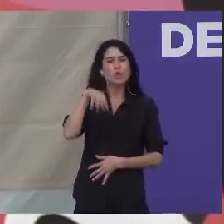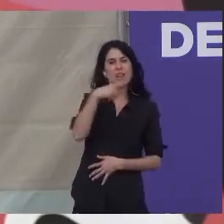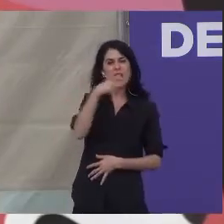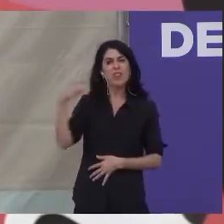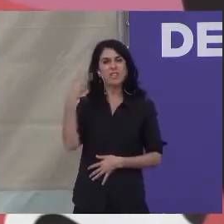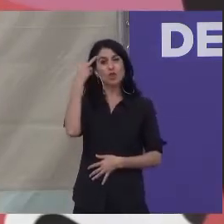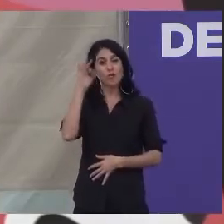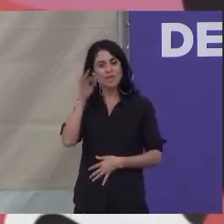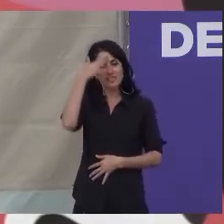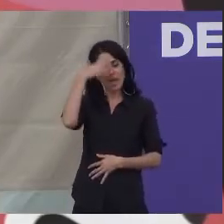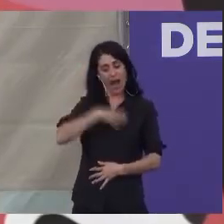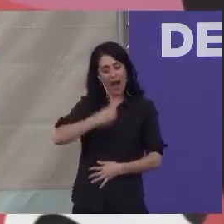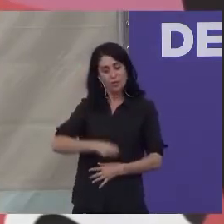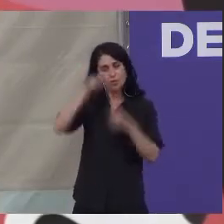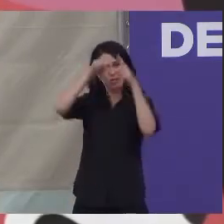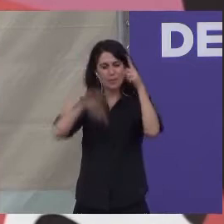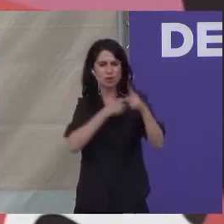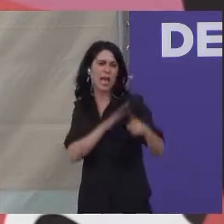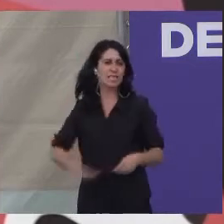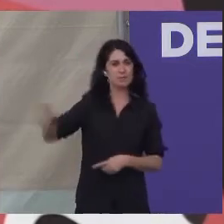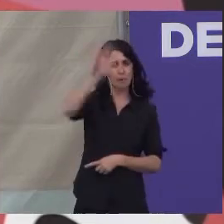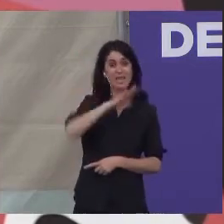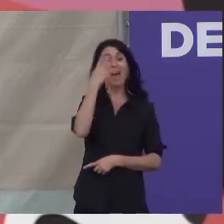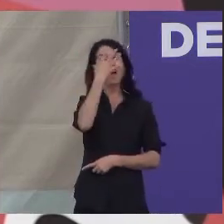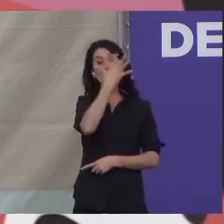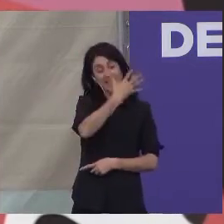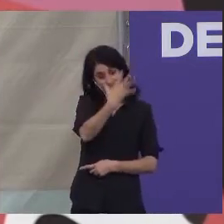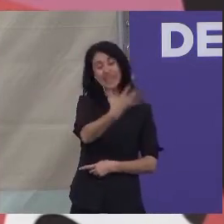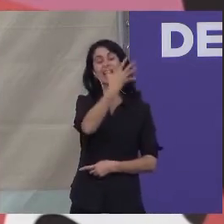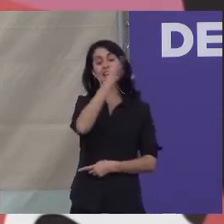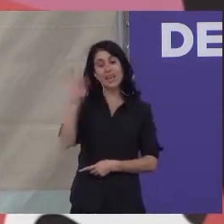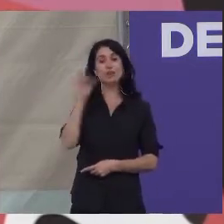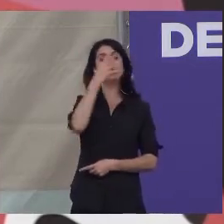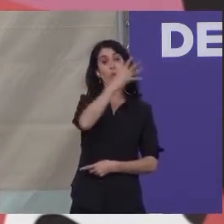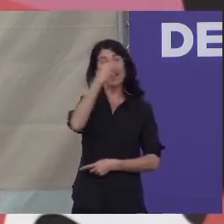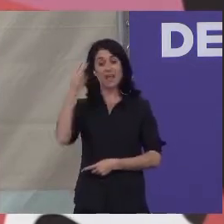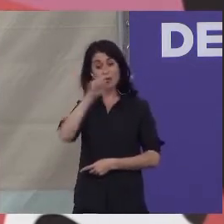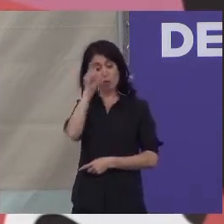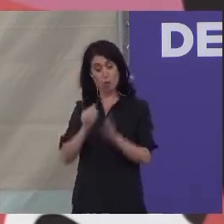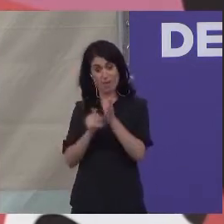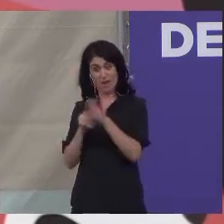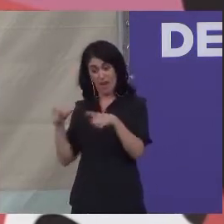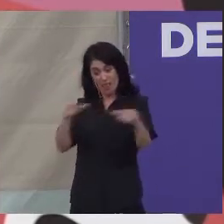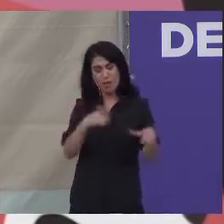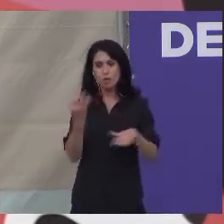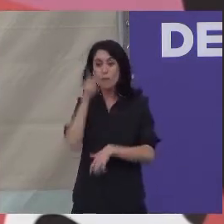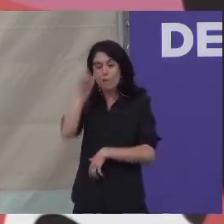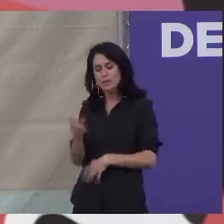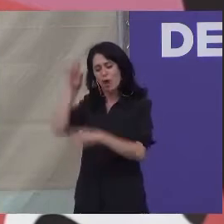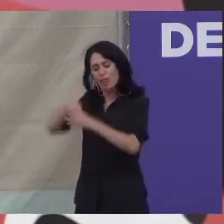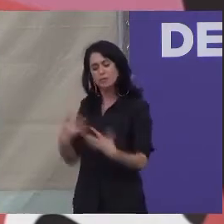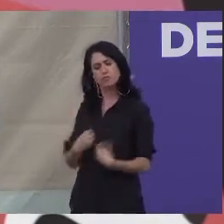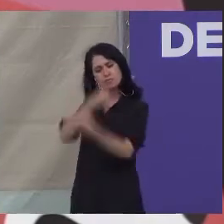8.120 municipios del Estado español y los 542 de la Comunidad Valenciana? Eso es lo que debemos